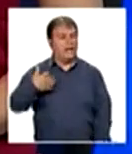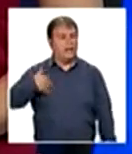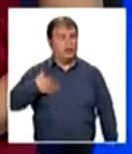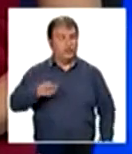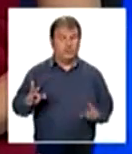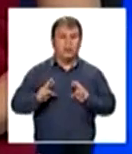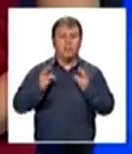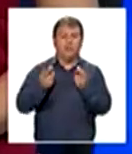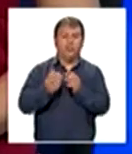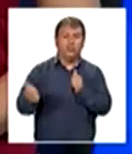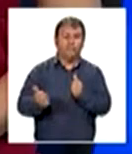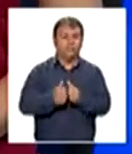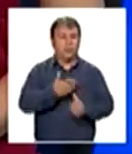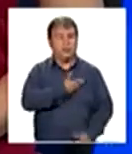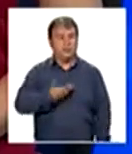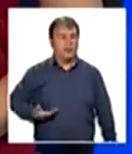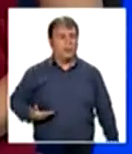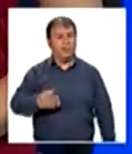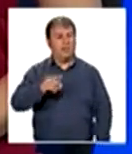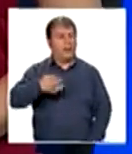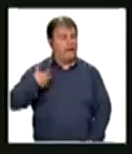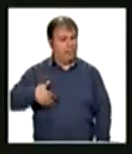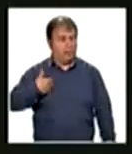se reunió con su homólogo Mauricio Macri.